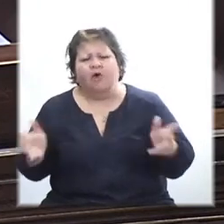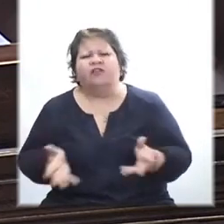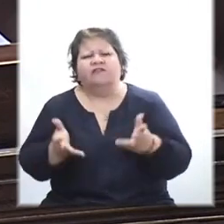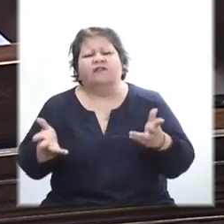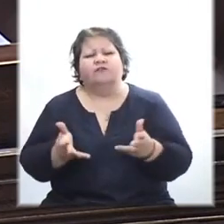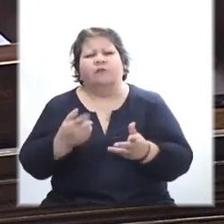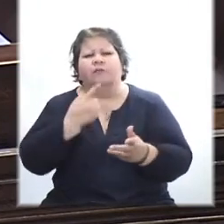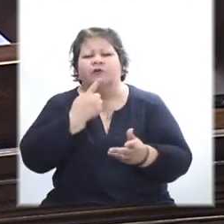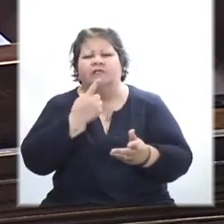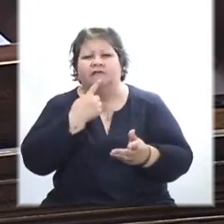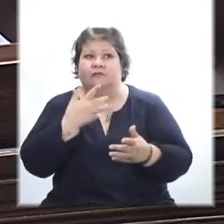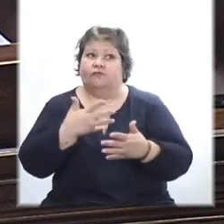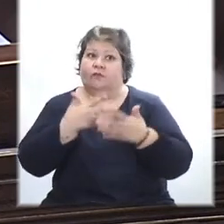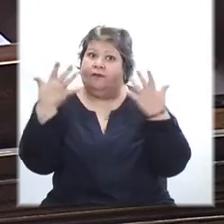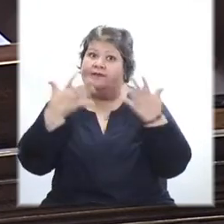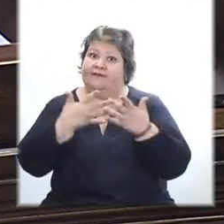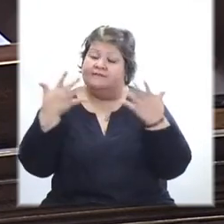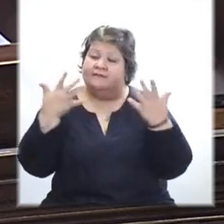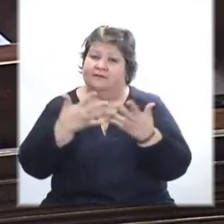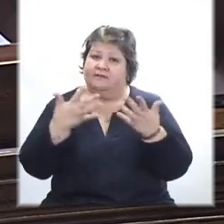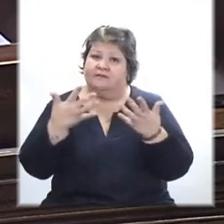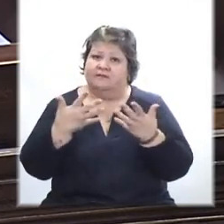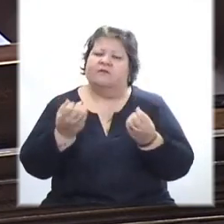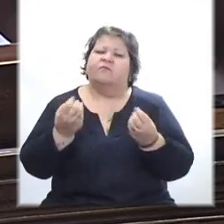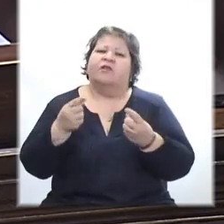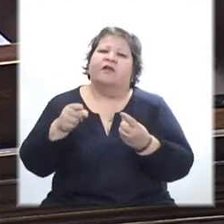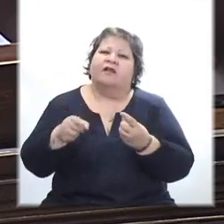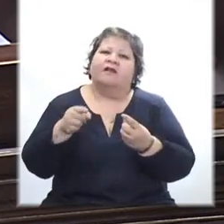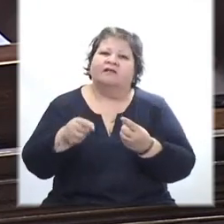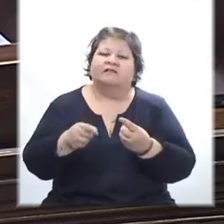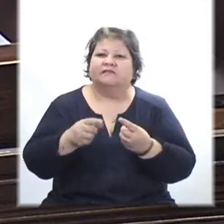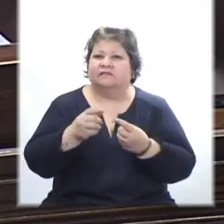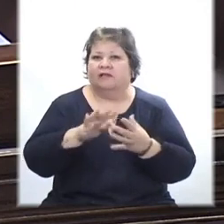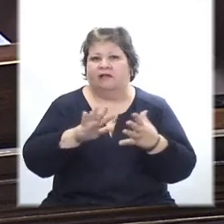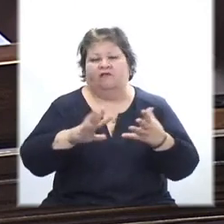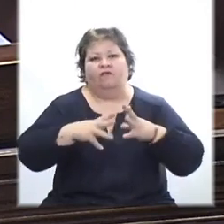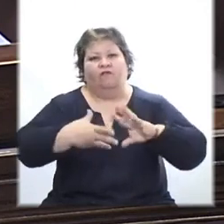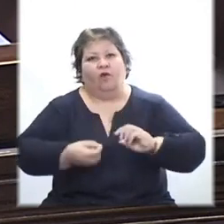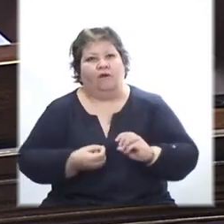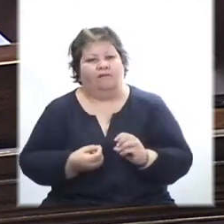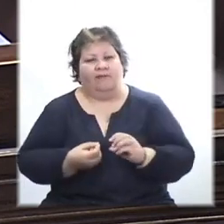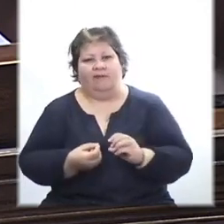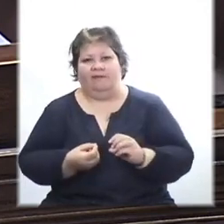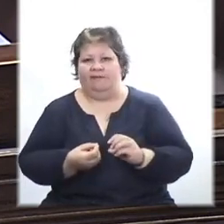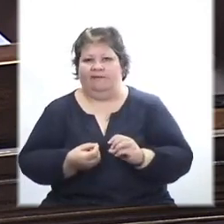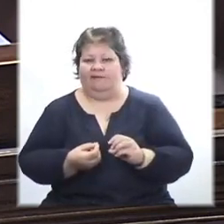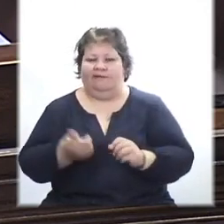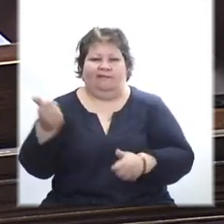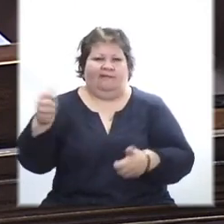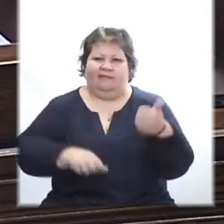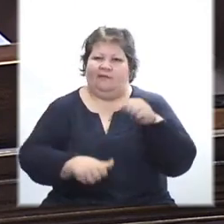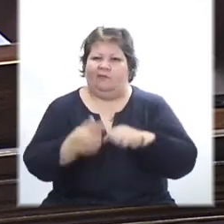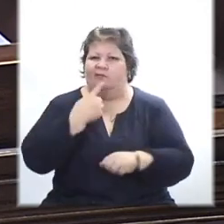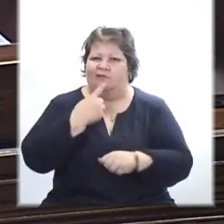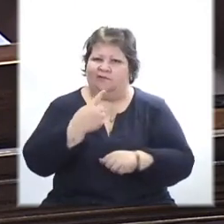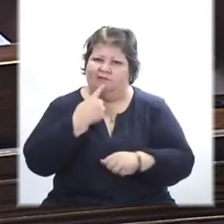grave todavía, porque ahí ya estamos hablando de terrorismo. Entonces lo que yo